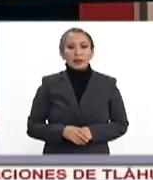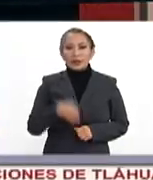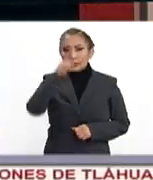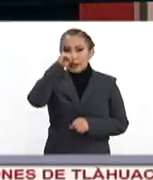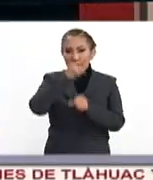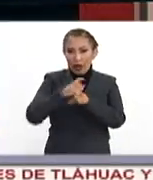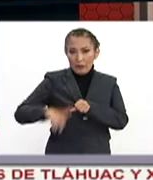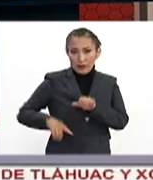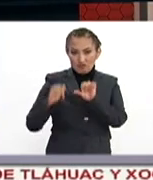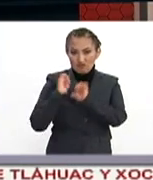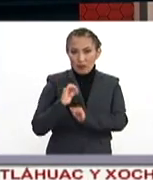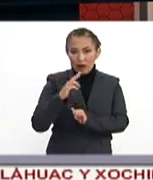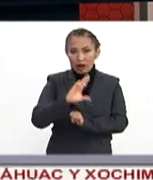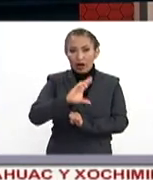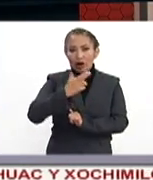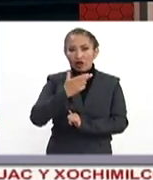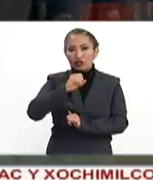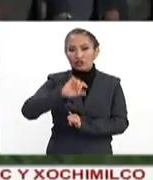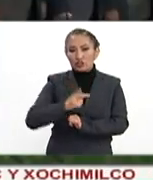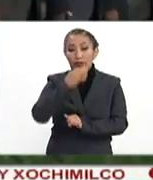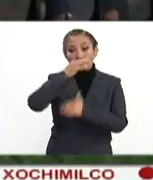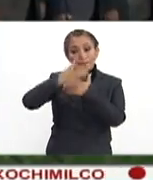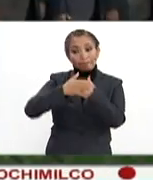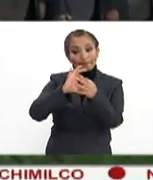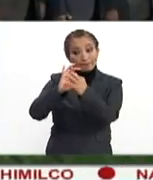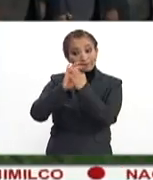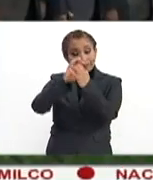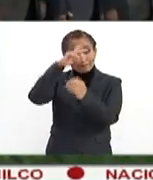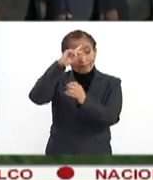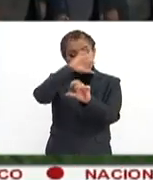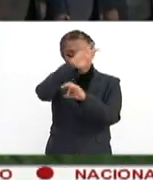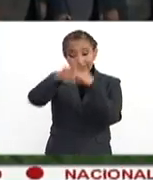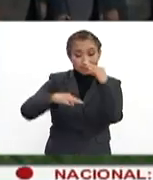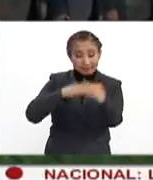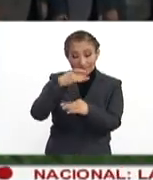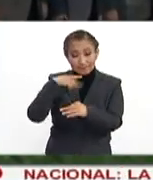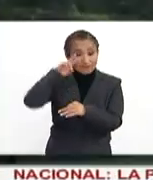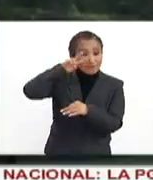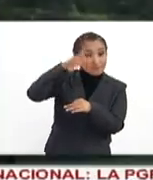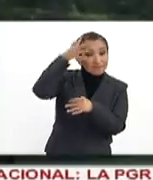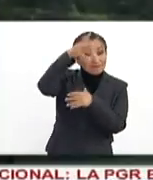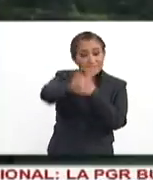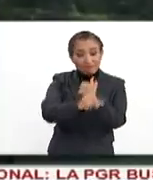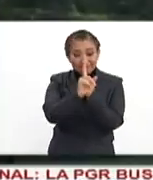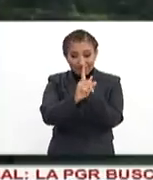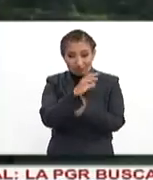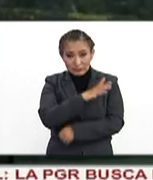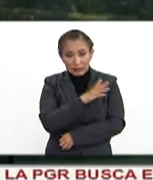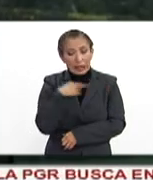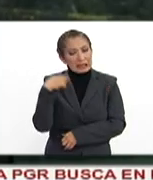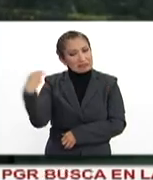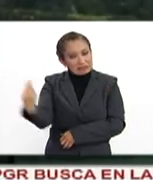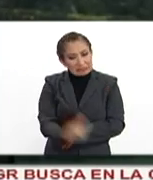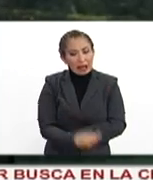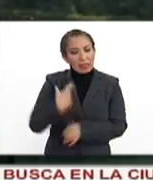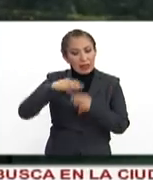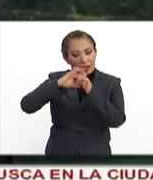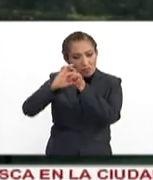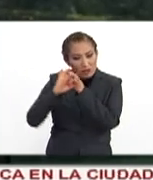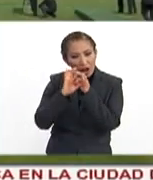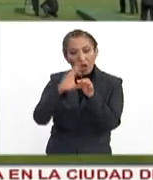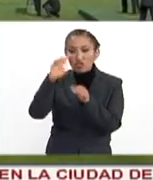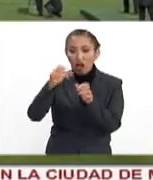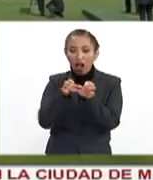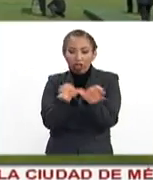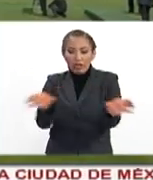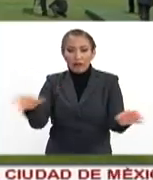El secretario de Gobernación, Miguel Ángel Osorio Chong, hizo un llamado a la unidad nacional ante las adversidades que se enfrenta. Dijo, es necesaria la unión y